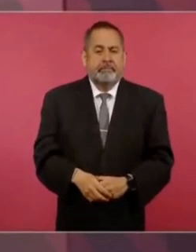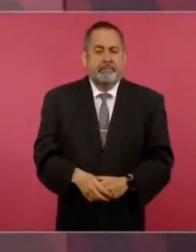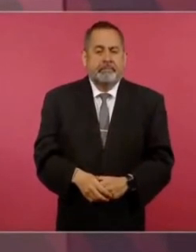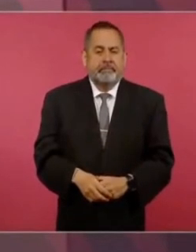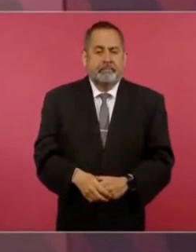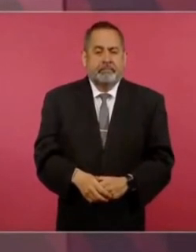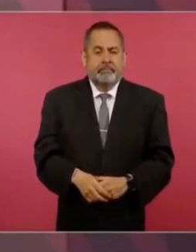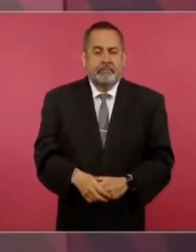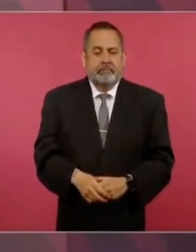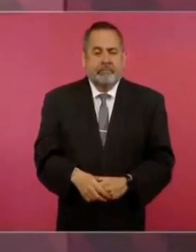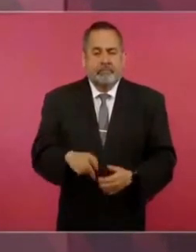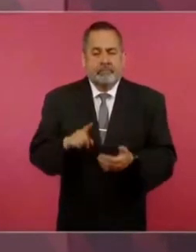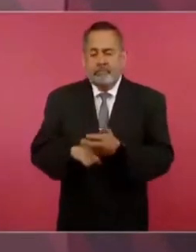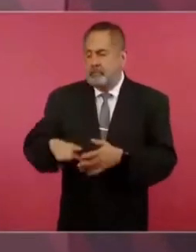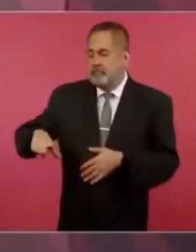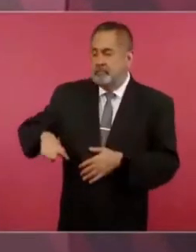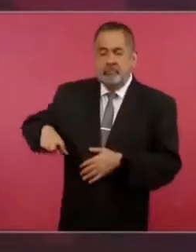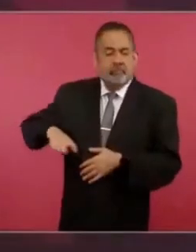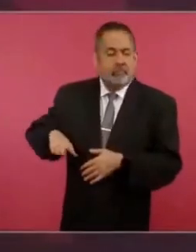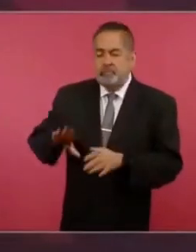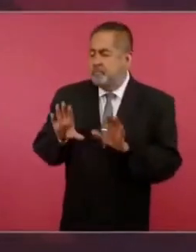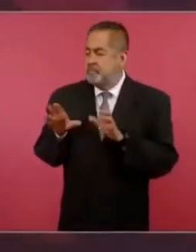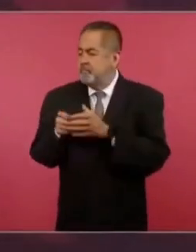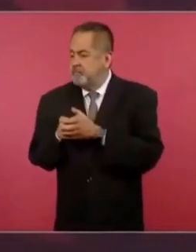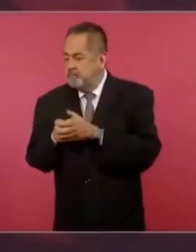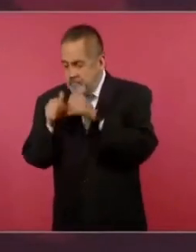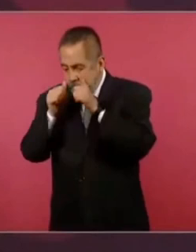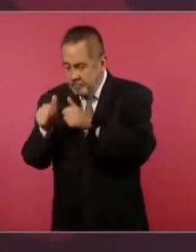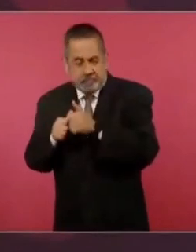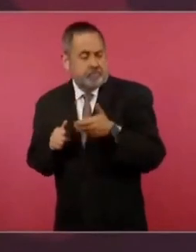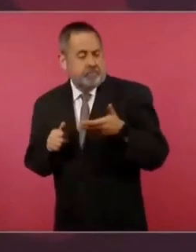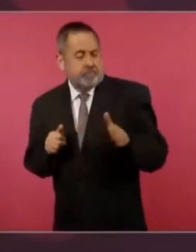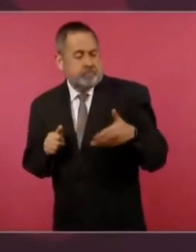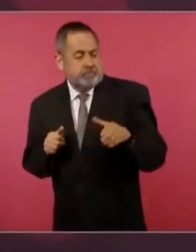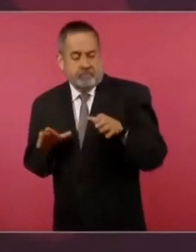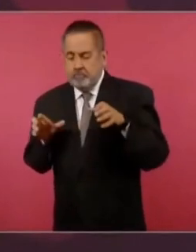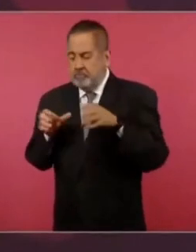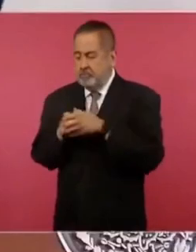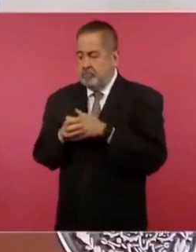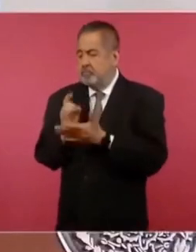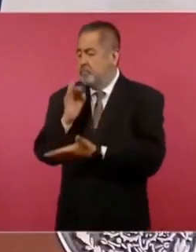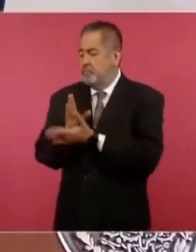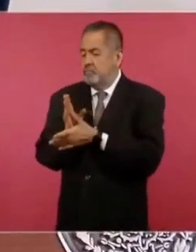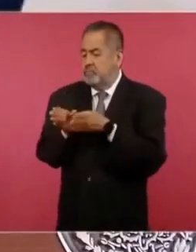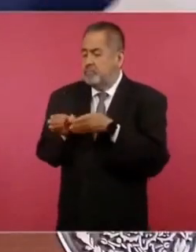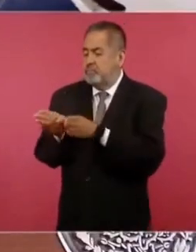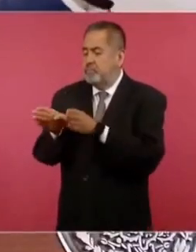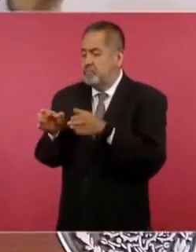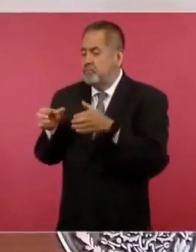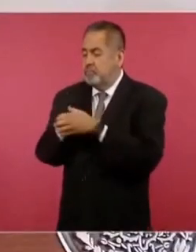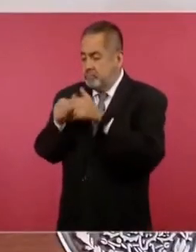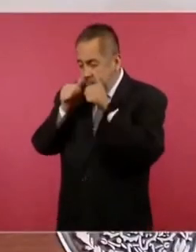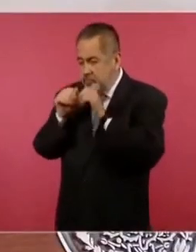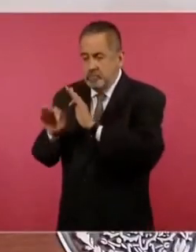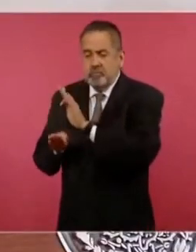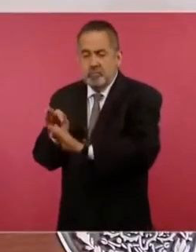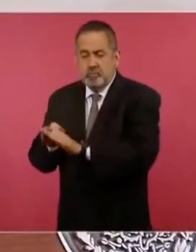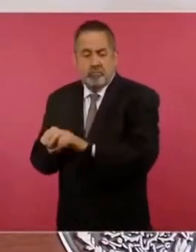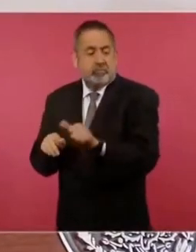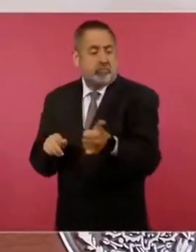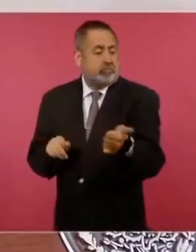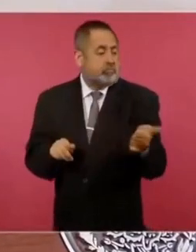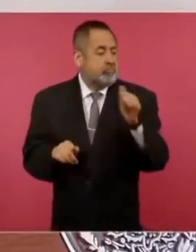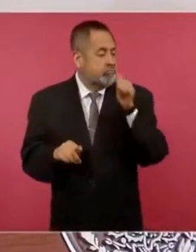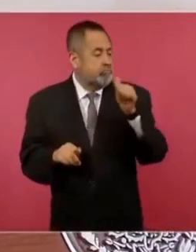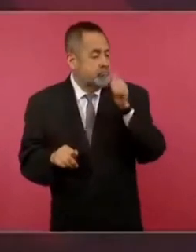No puede haber un gobierno faccioso, es decir, de una facción de un grupo,